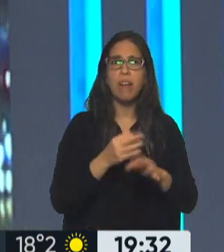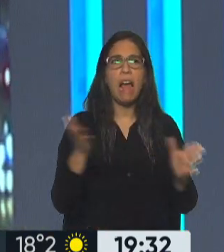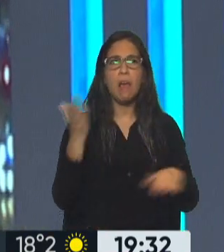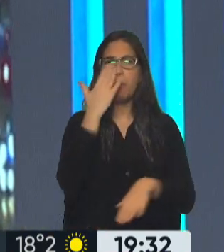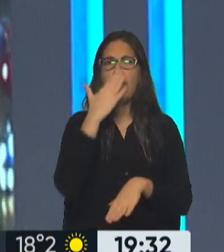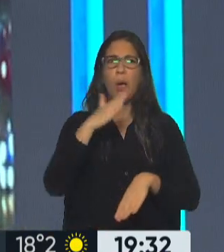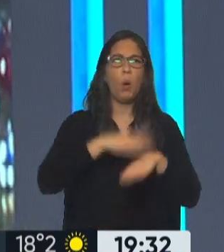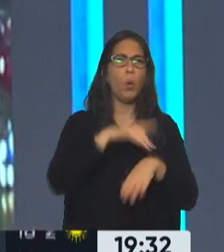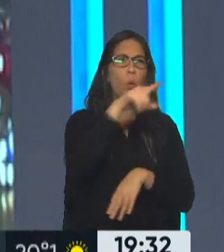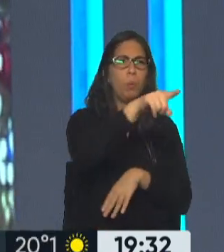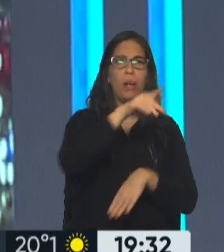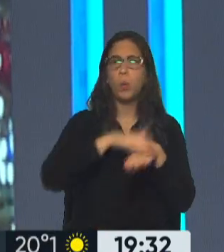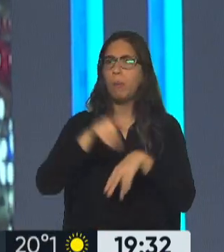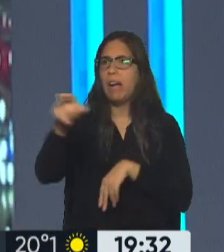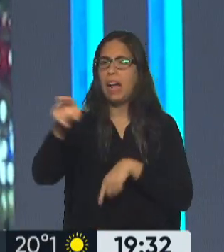y de otro.